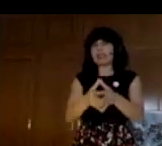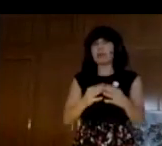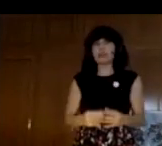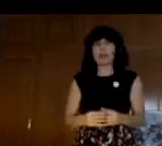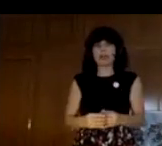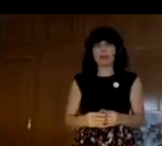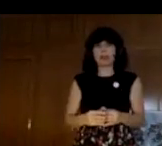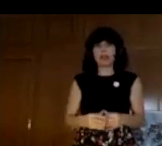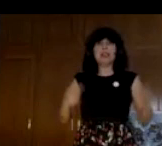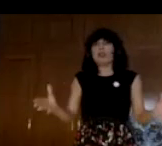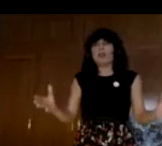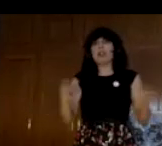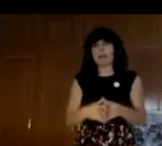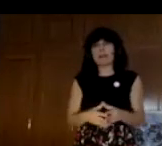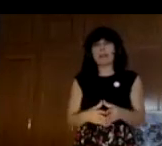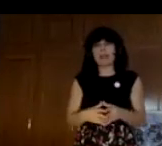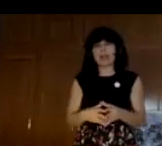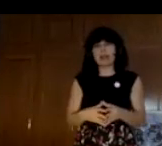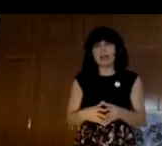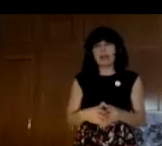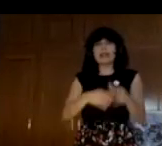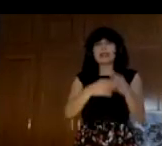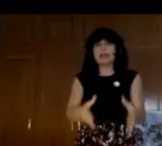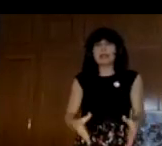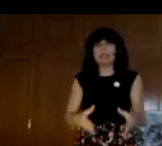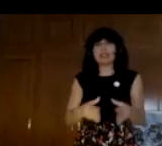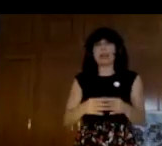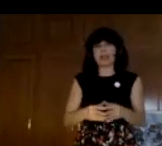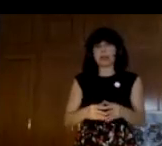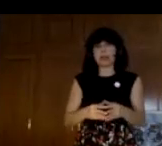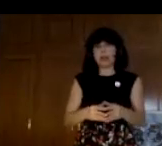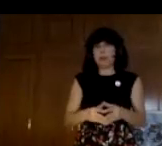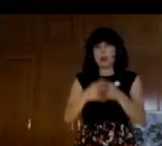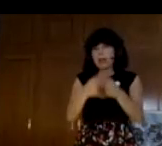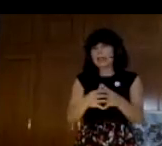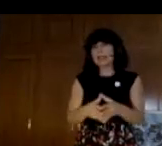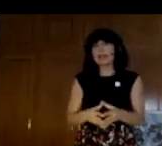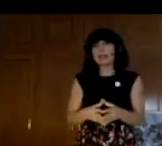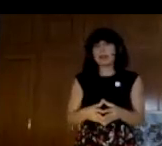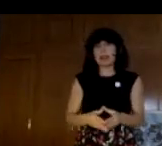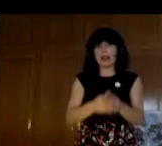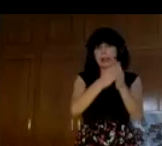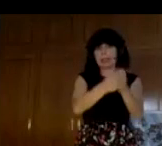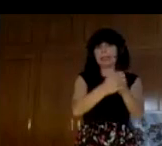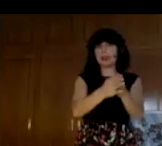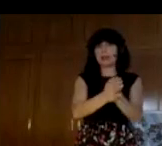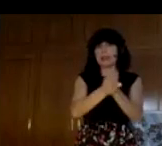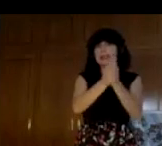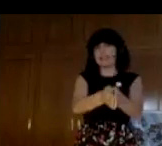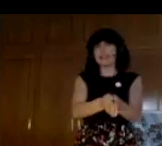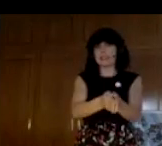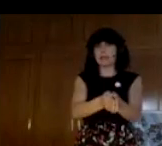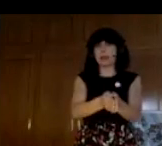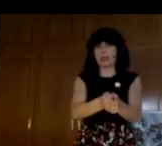haces anuncios para ellos. Y todo el mundo les parece genial y haces campañas para ellos. Pero a esa gente no hay que convencerla, a la que tienes que convencer